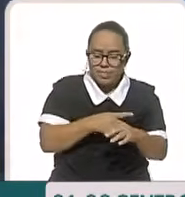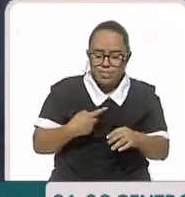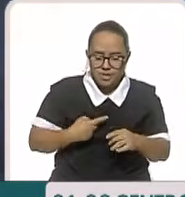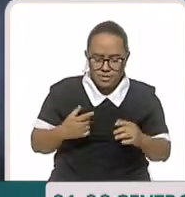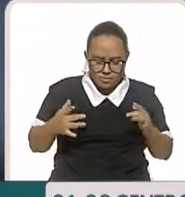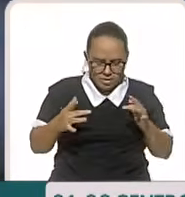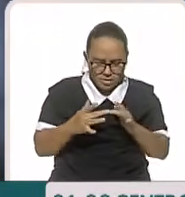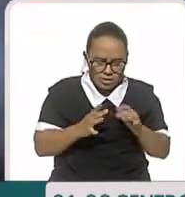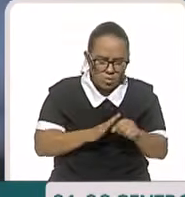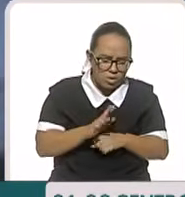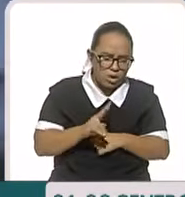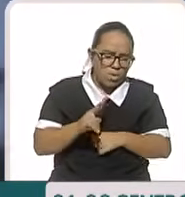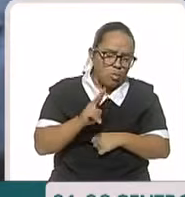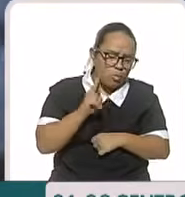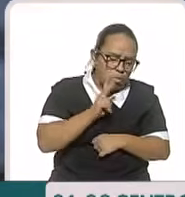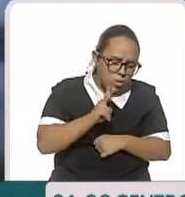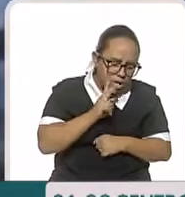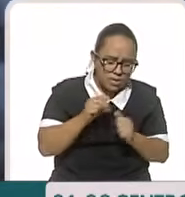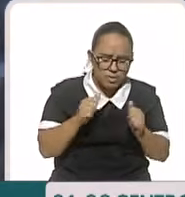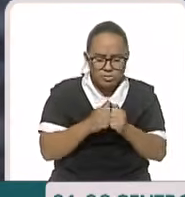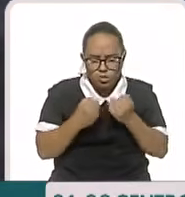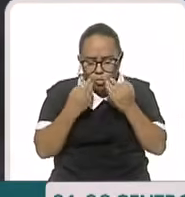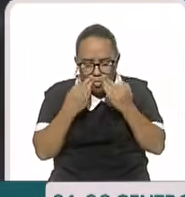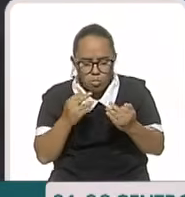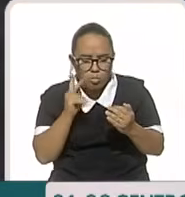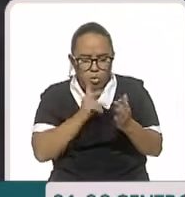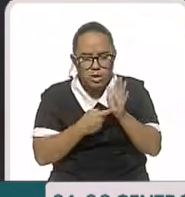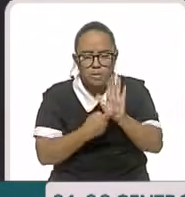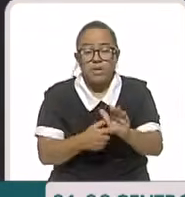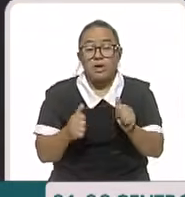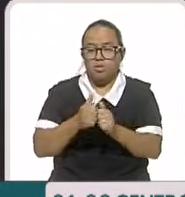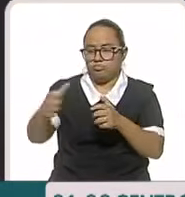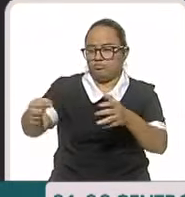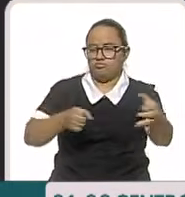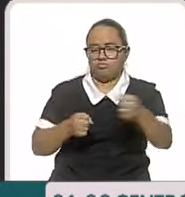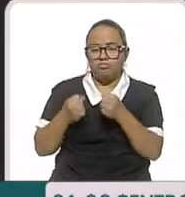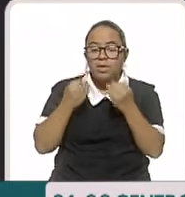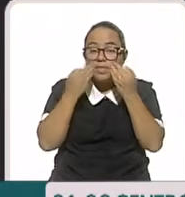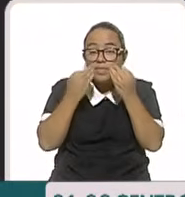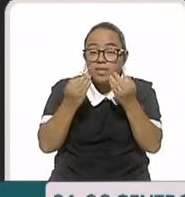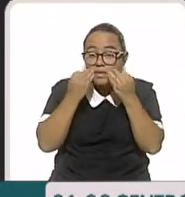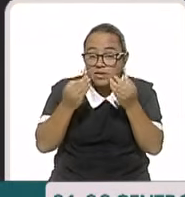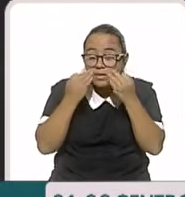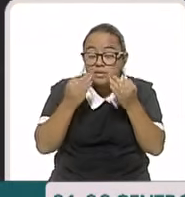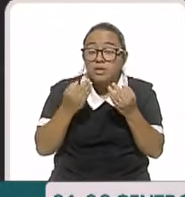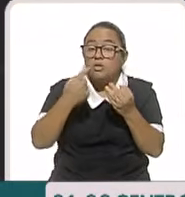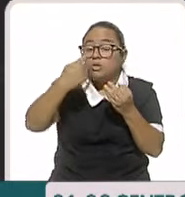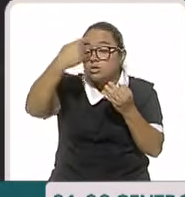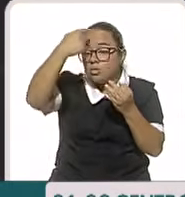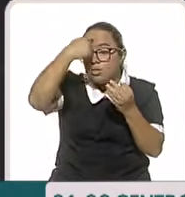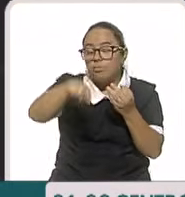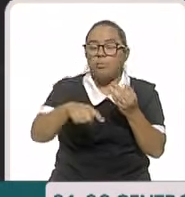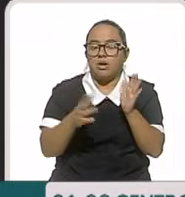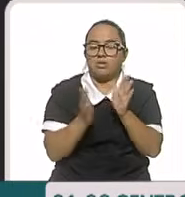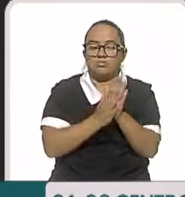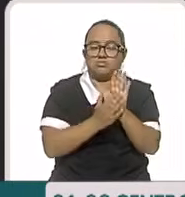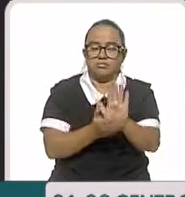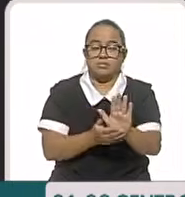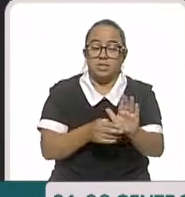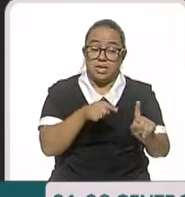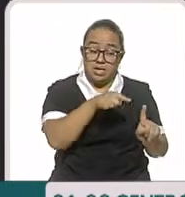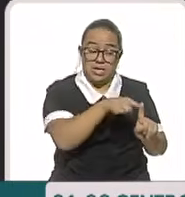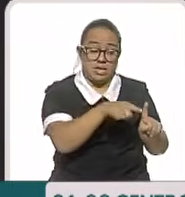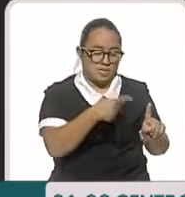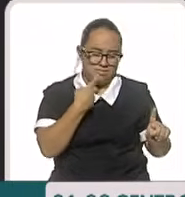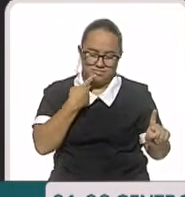con algunas pruebas, con algunas evidencias y con los testigos que les permitan no necesariamente demostrar que el